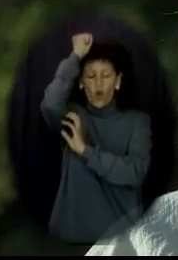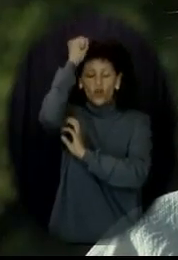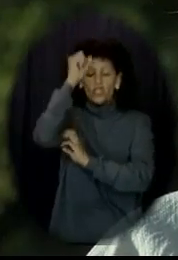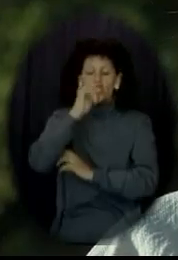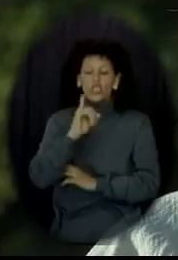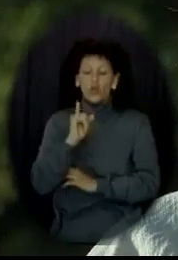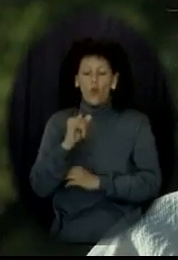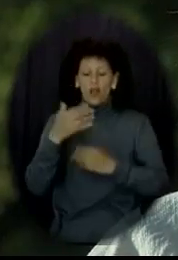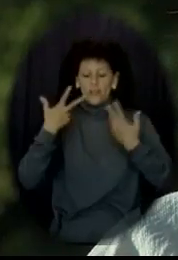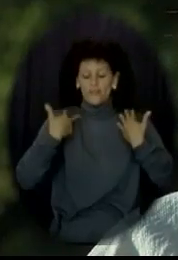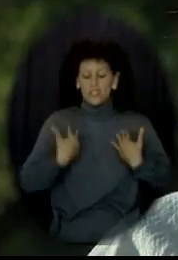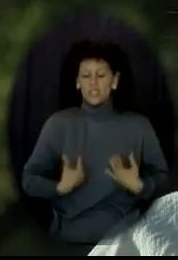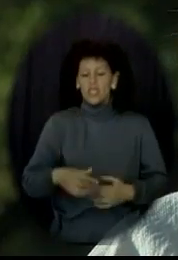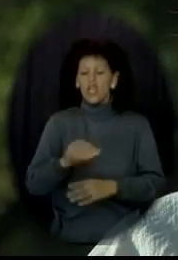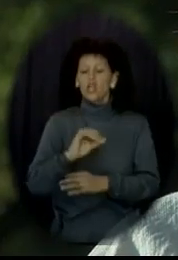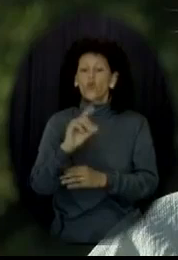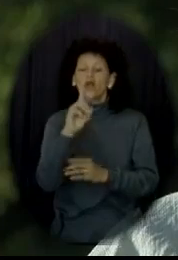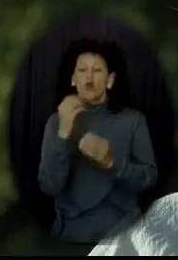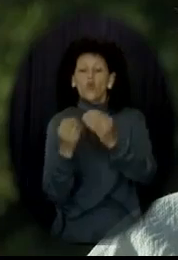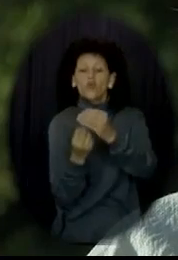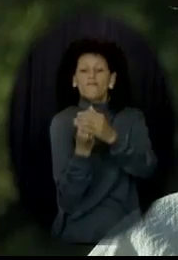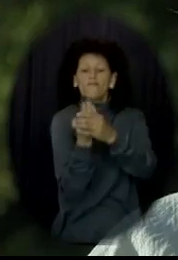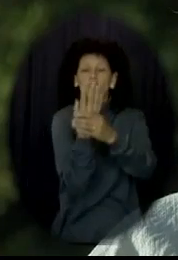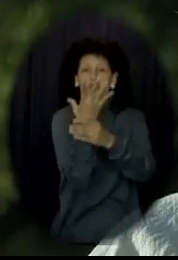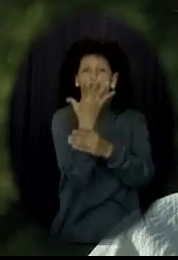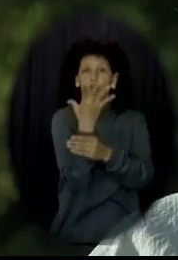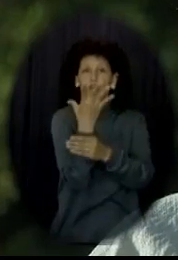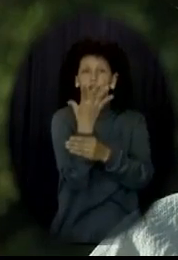lujo, se vestía como una de ellas.